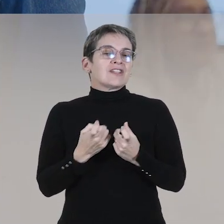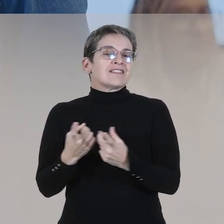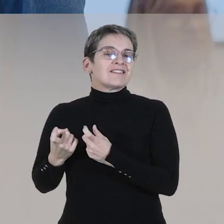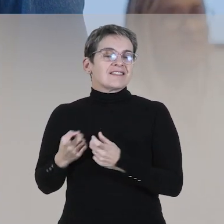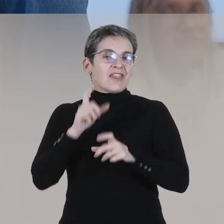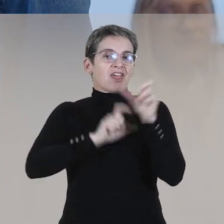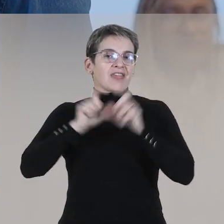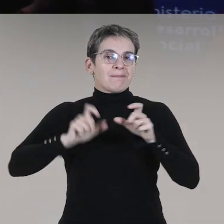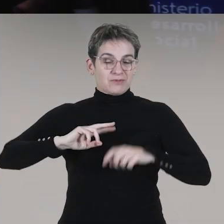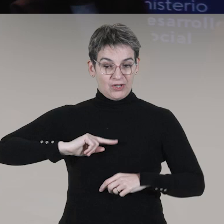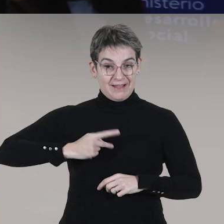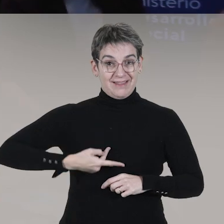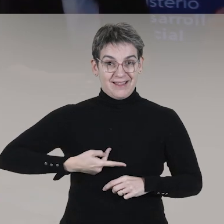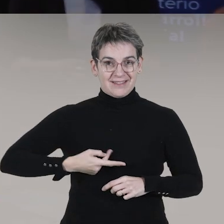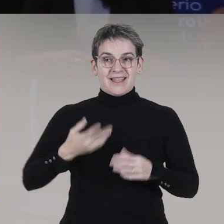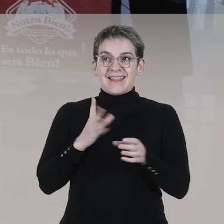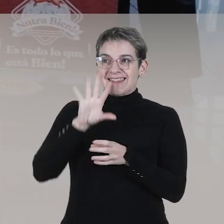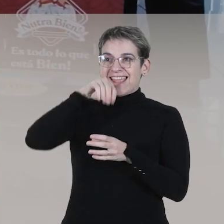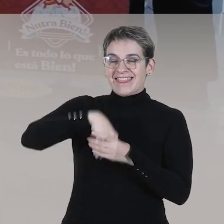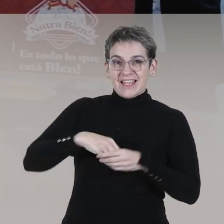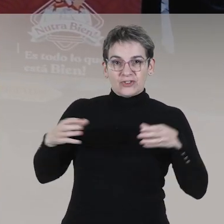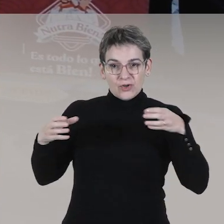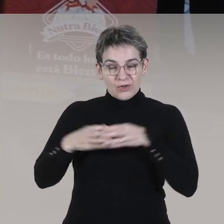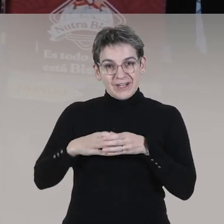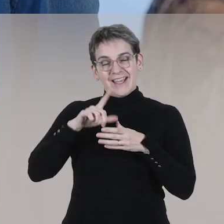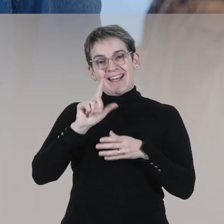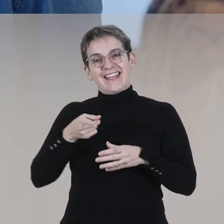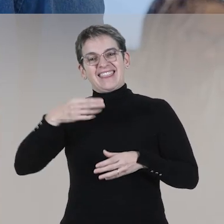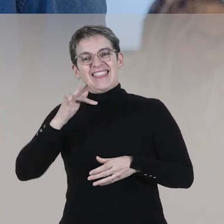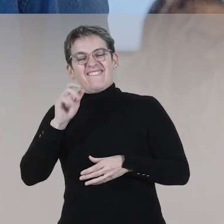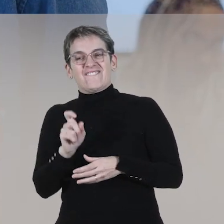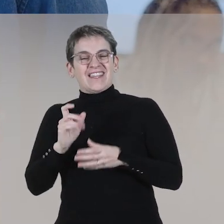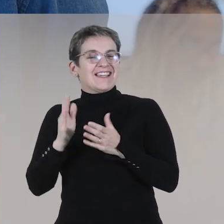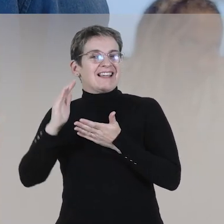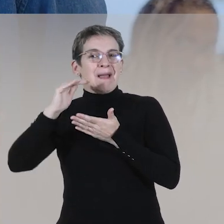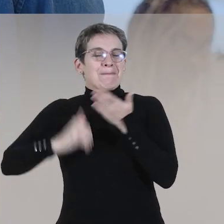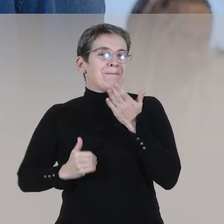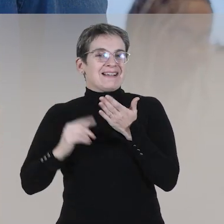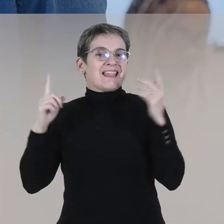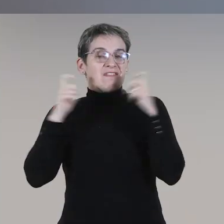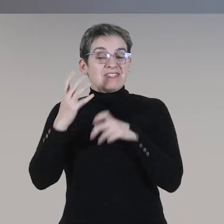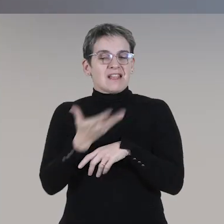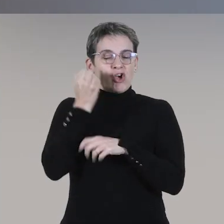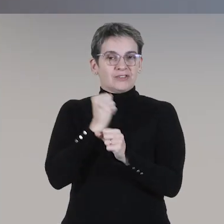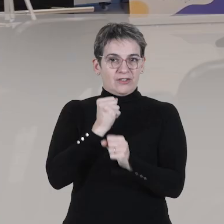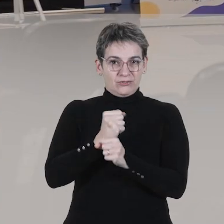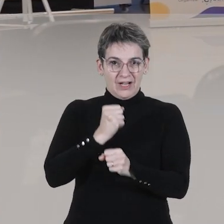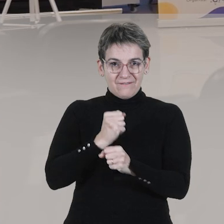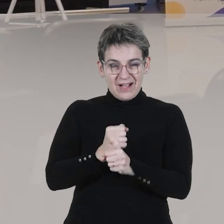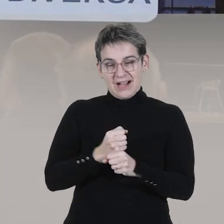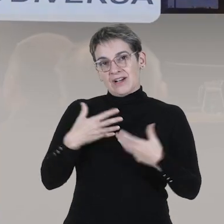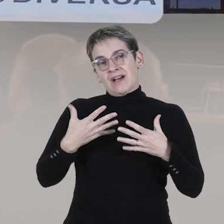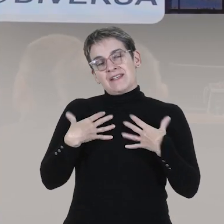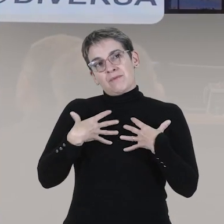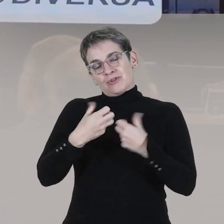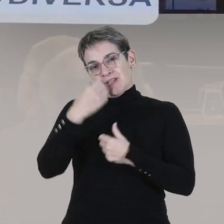de la población trans, que dentro del colectivo LGBT es la más vulnerada a la hora de conseguir un empleo. A veces por salud